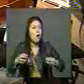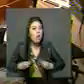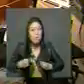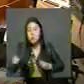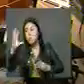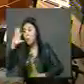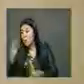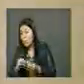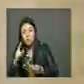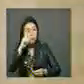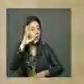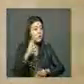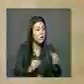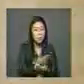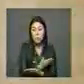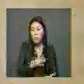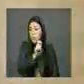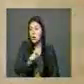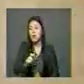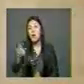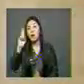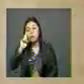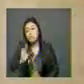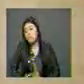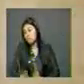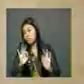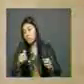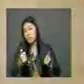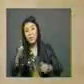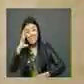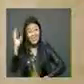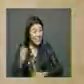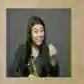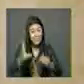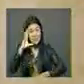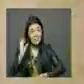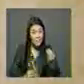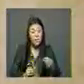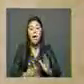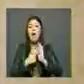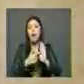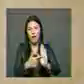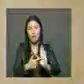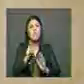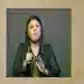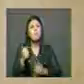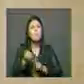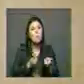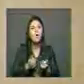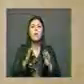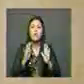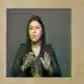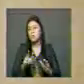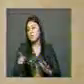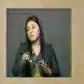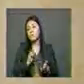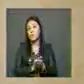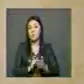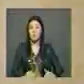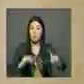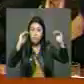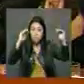ser aceptadas por personas razonables. Ese desacuerdo razonable se refleja en el hecho de que la Corte haya citado a esta